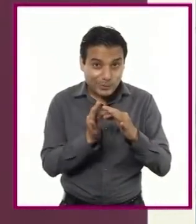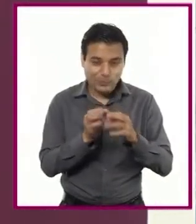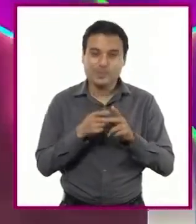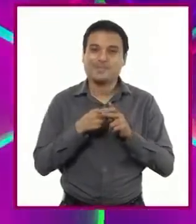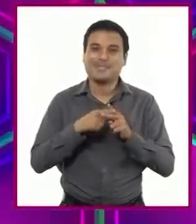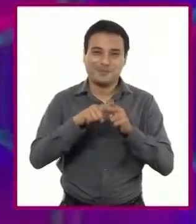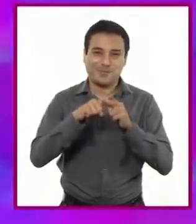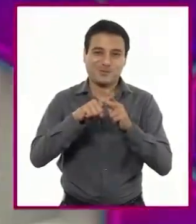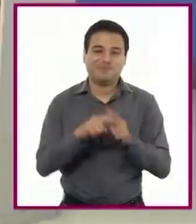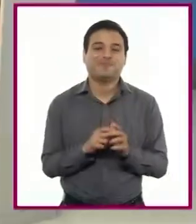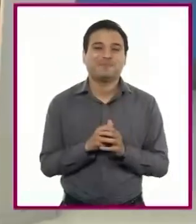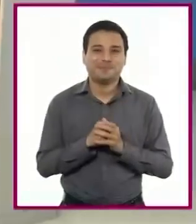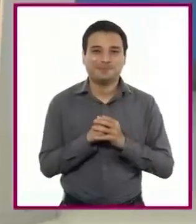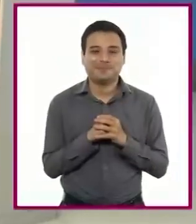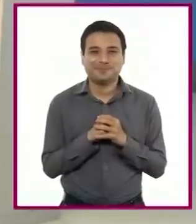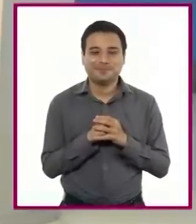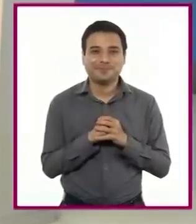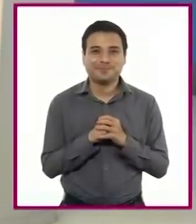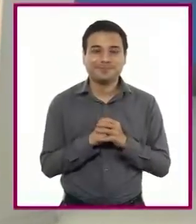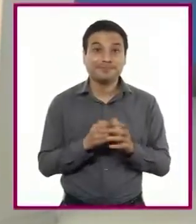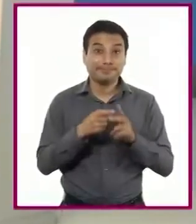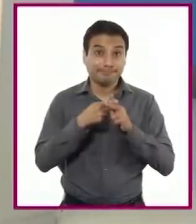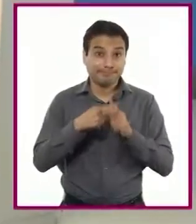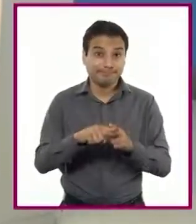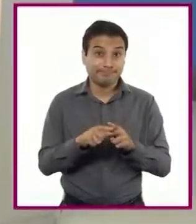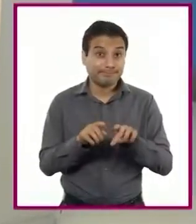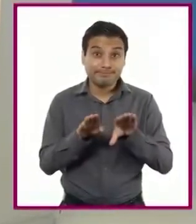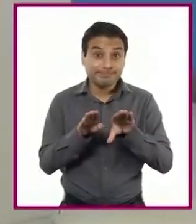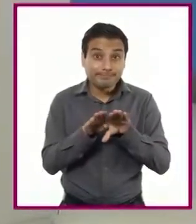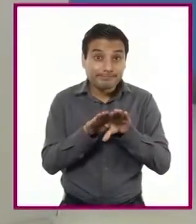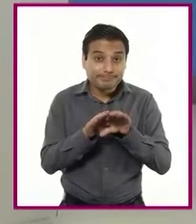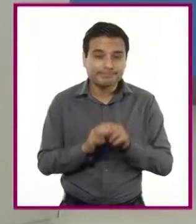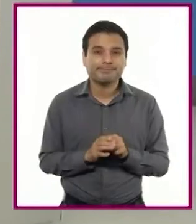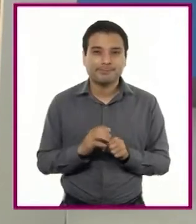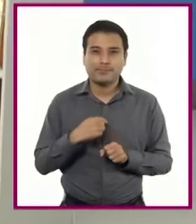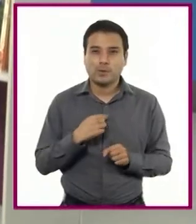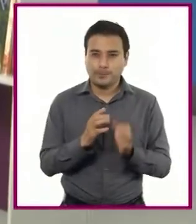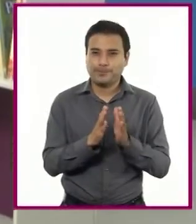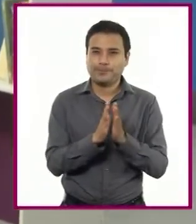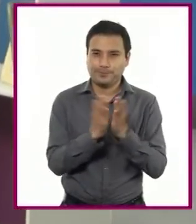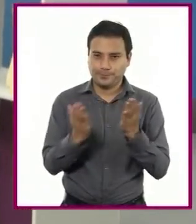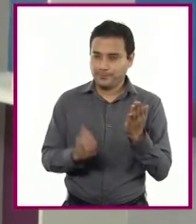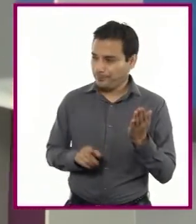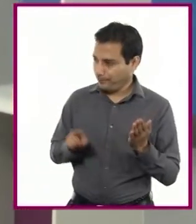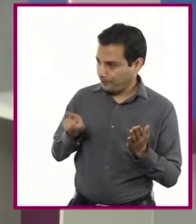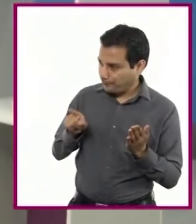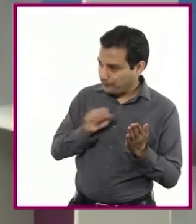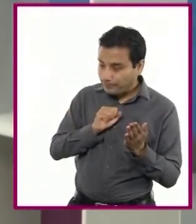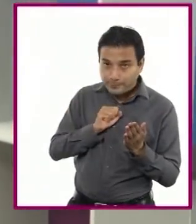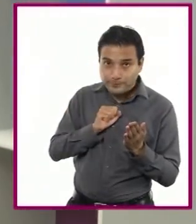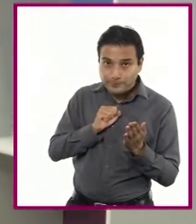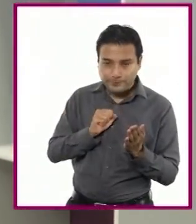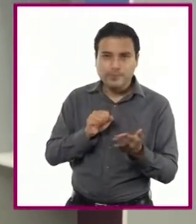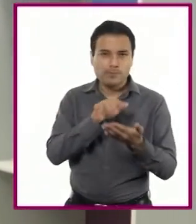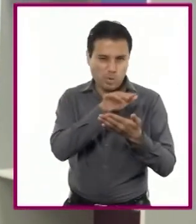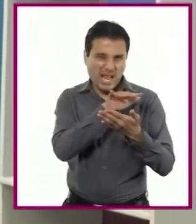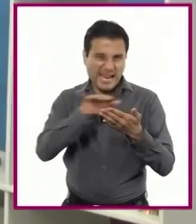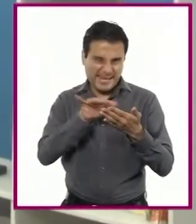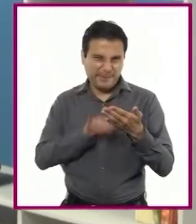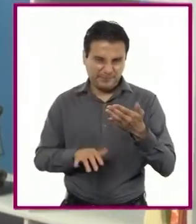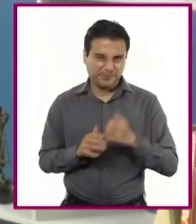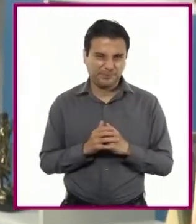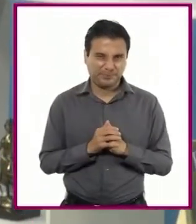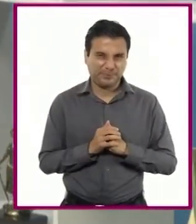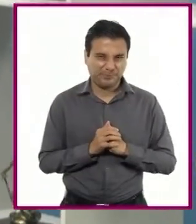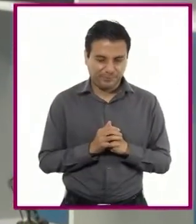¡Comencemos! Para empezar, les leeré una adaptación del texto Cicatrices del pasado, lecciones para